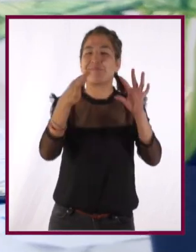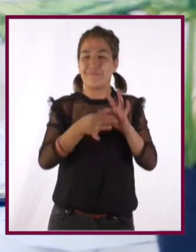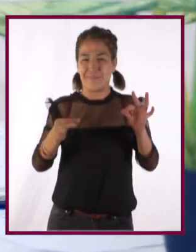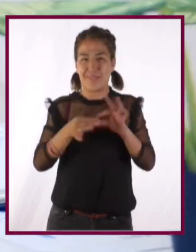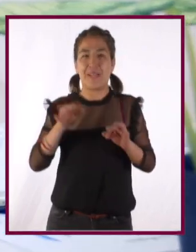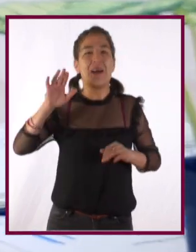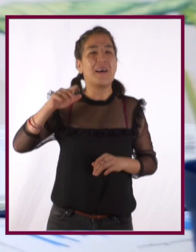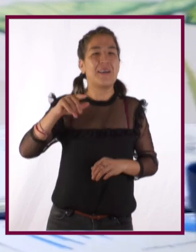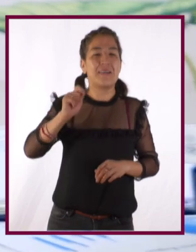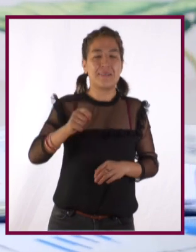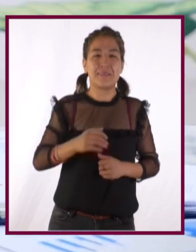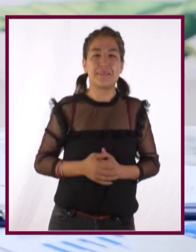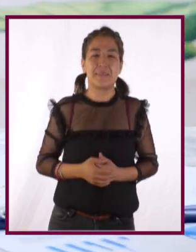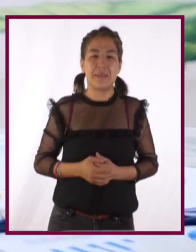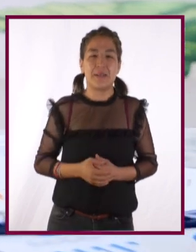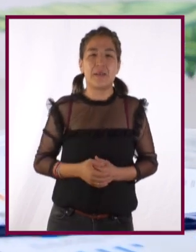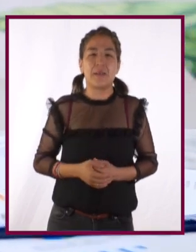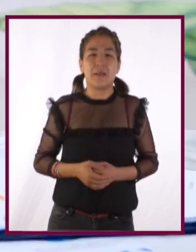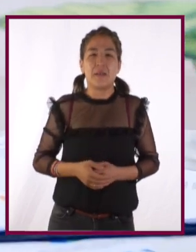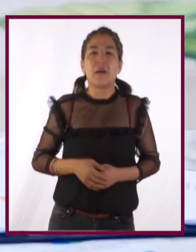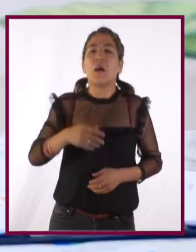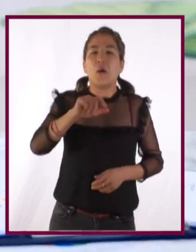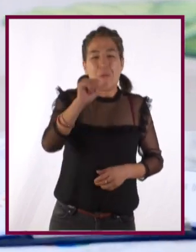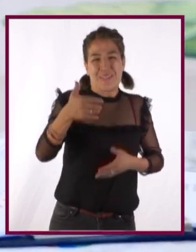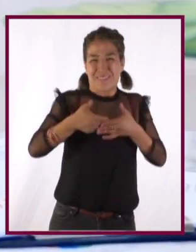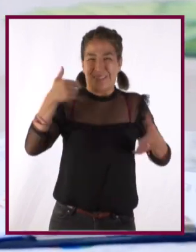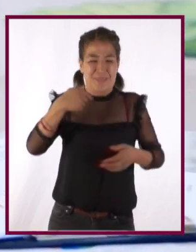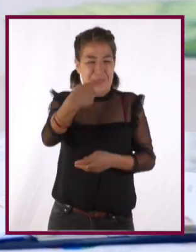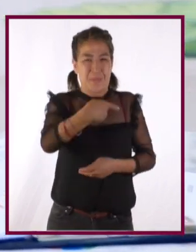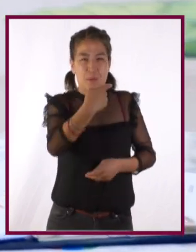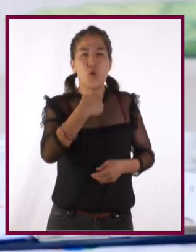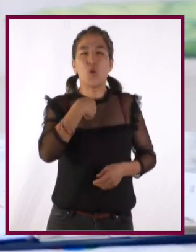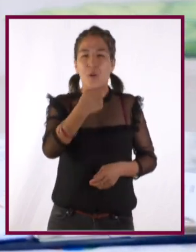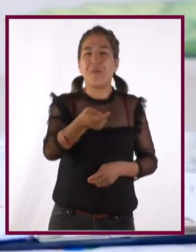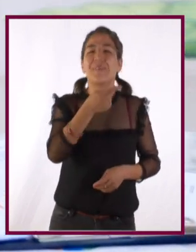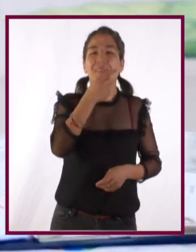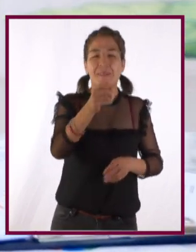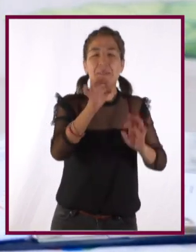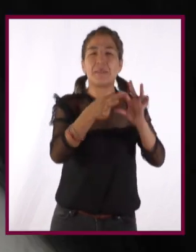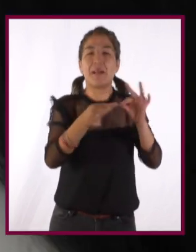ya mencionaba también en otras preguntas,